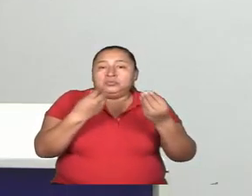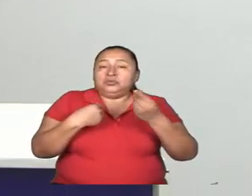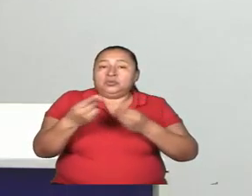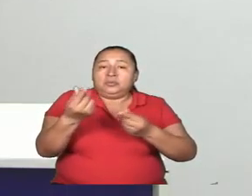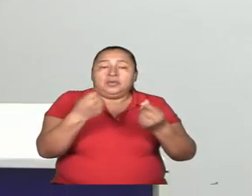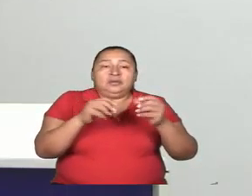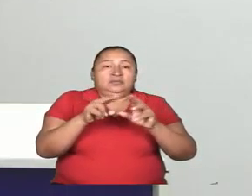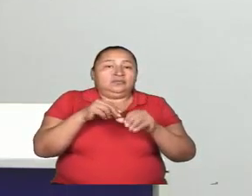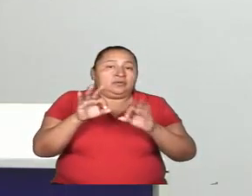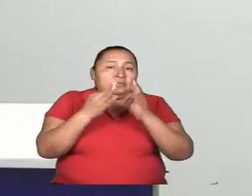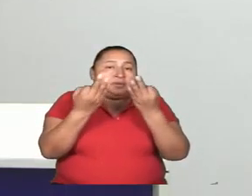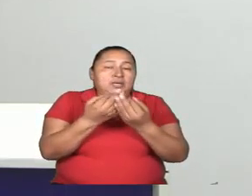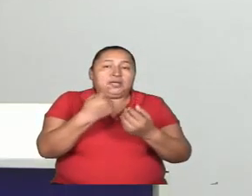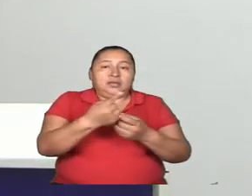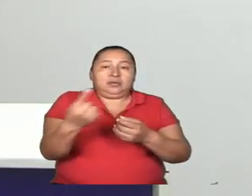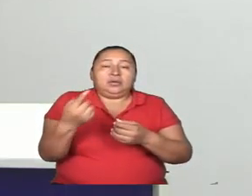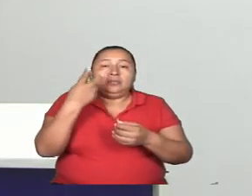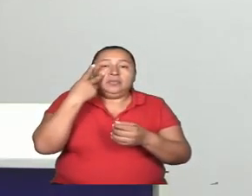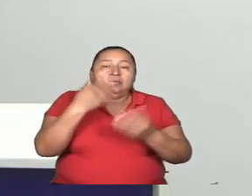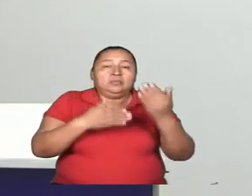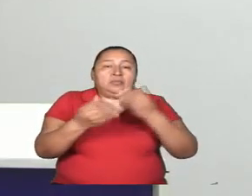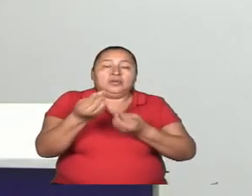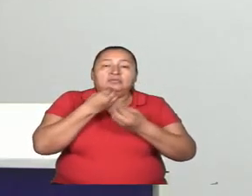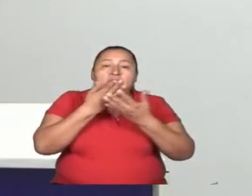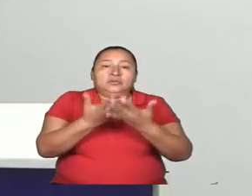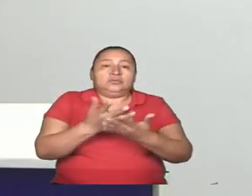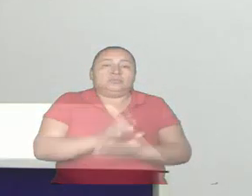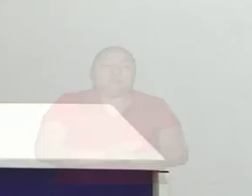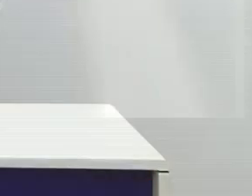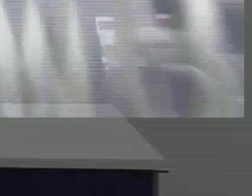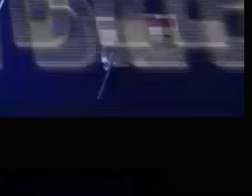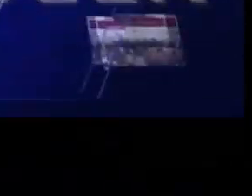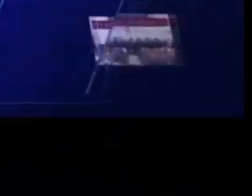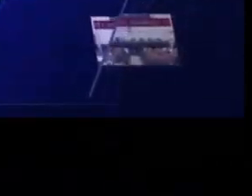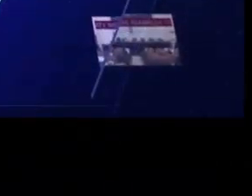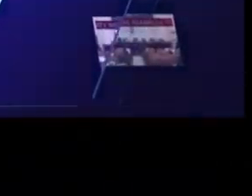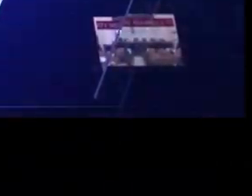familia protagonista. Veamos más a través del siguiente informe.